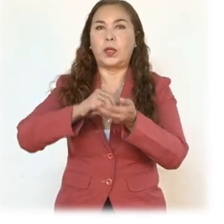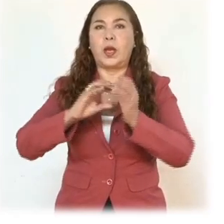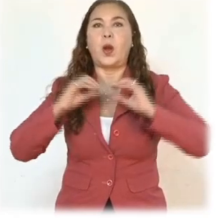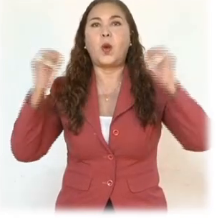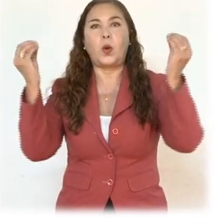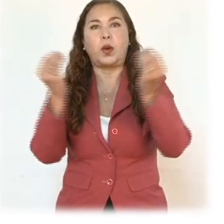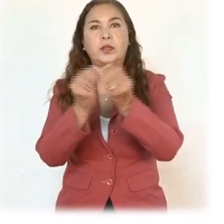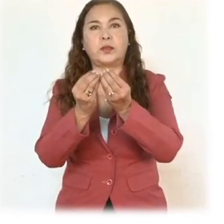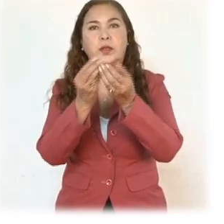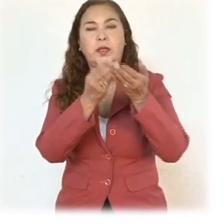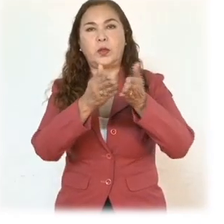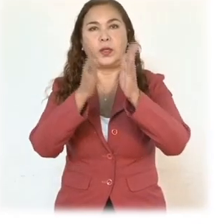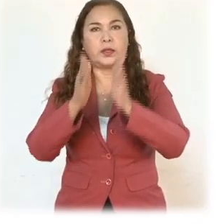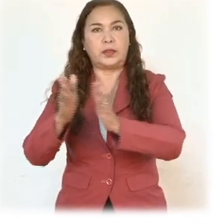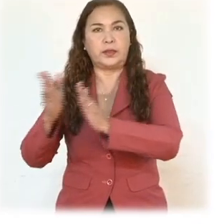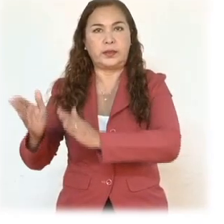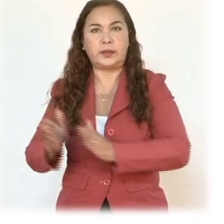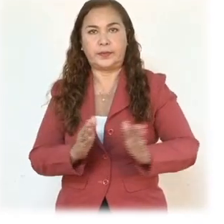organizaciones